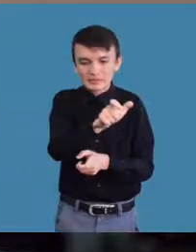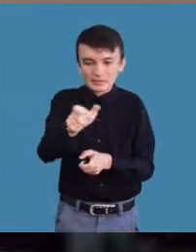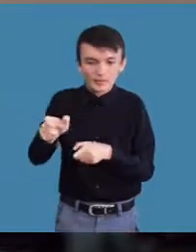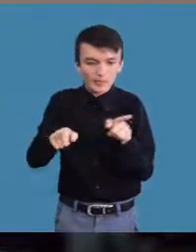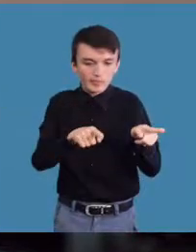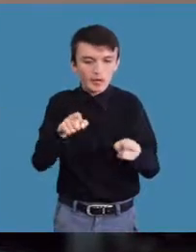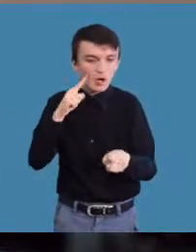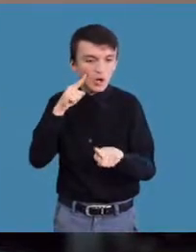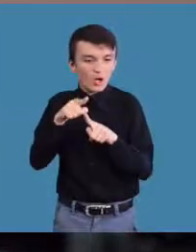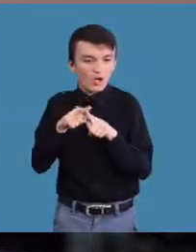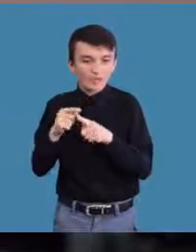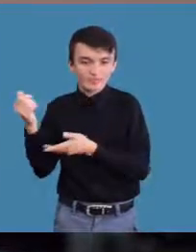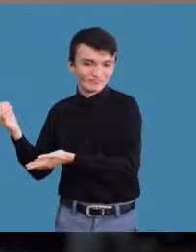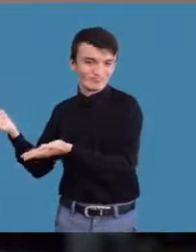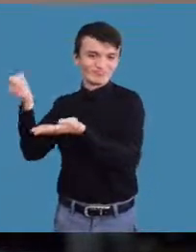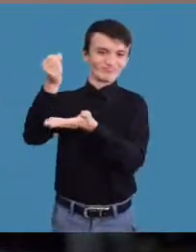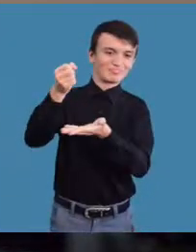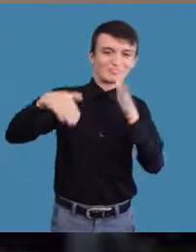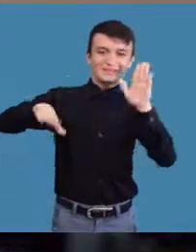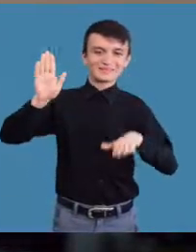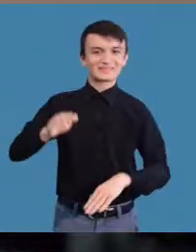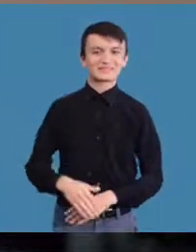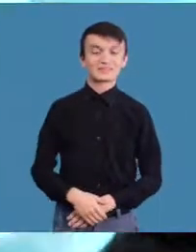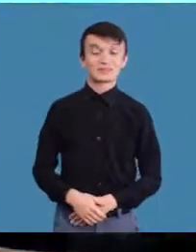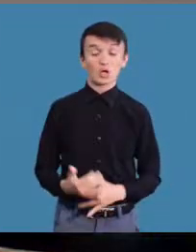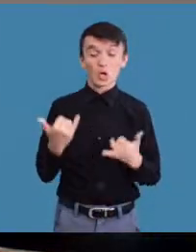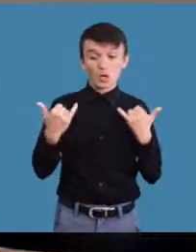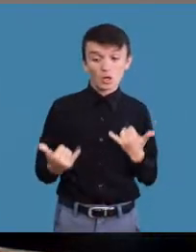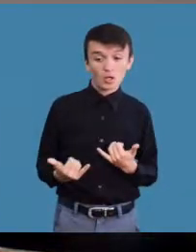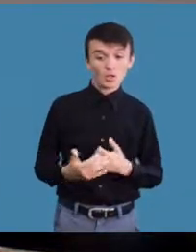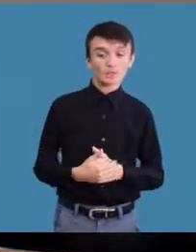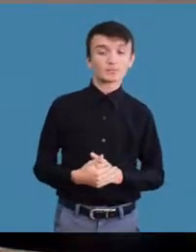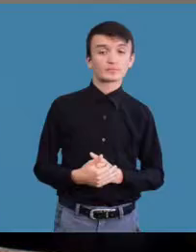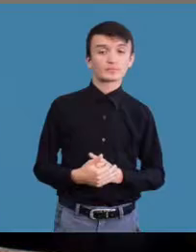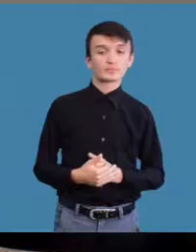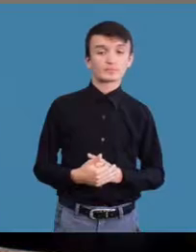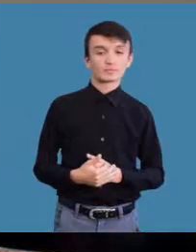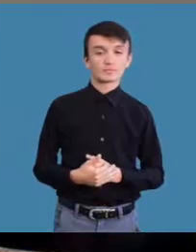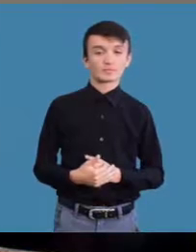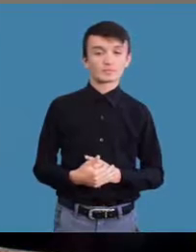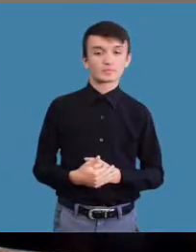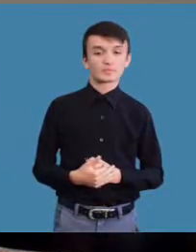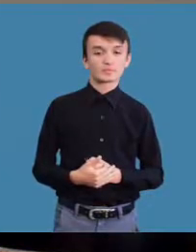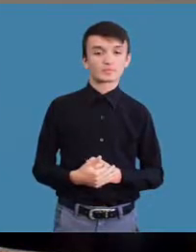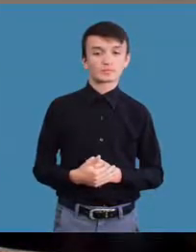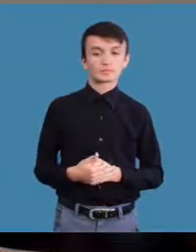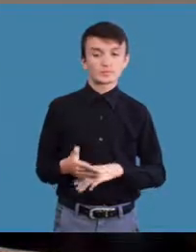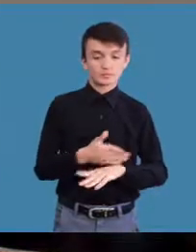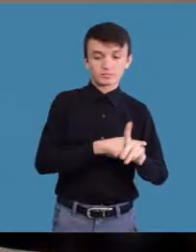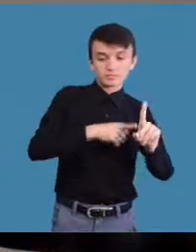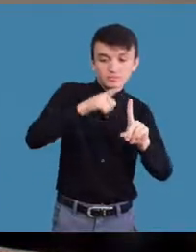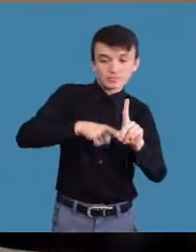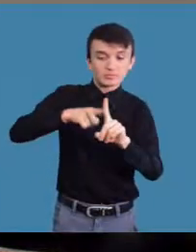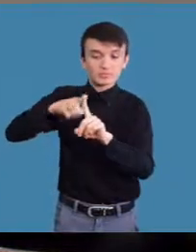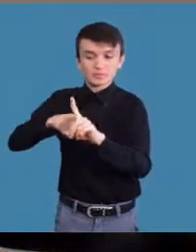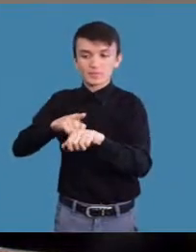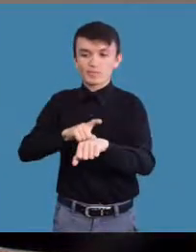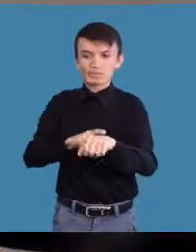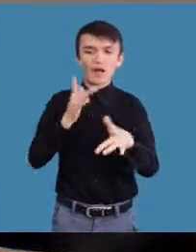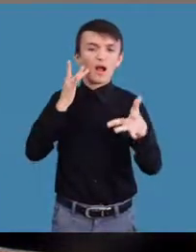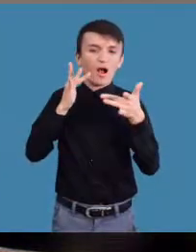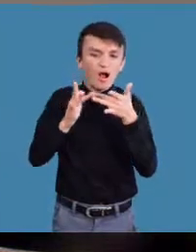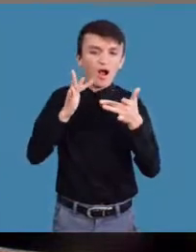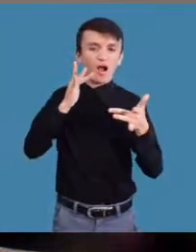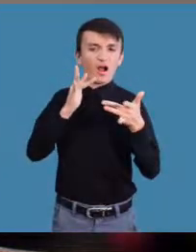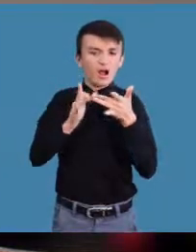los usuarios para entregar los mayores bonos. Participamos porque éramos una cliente fiel, pagamos